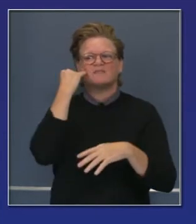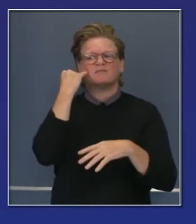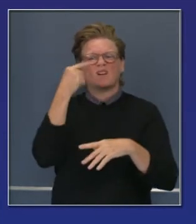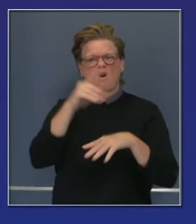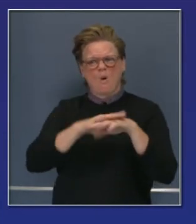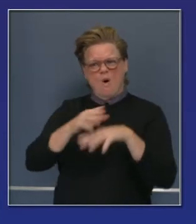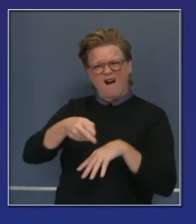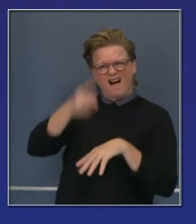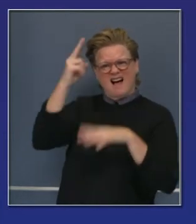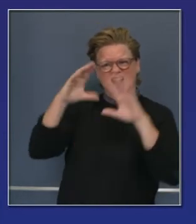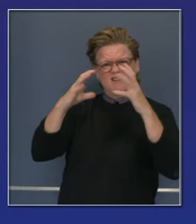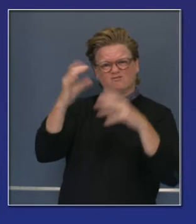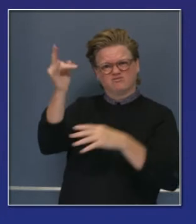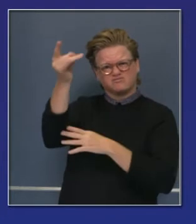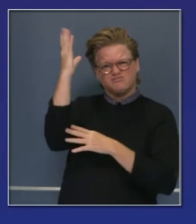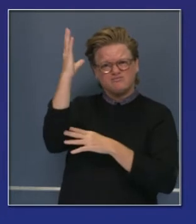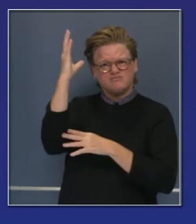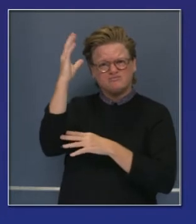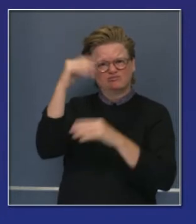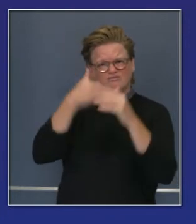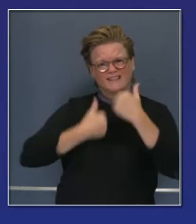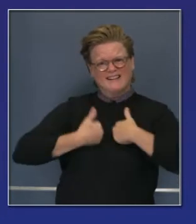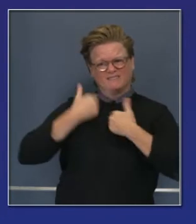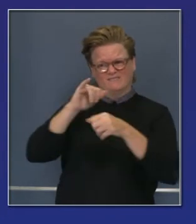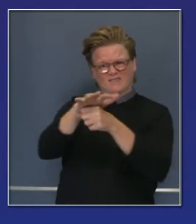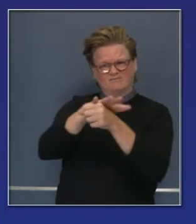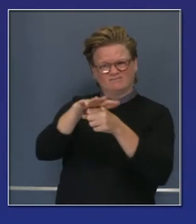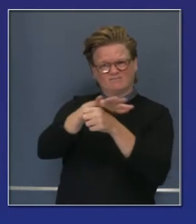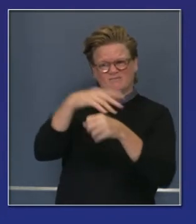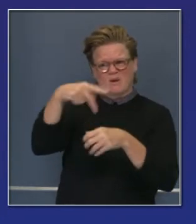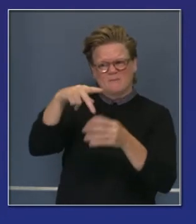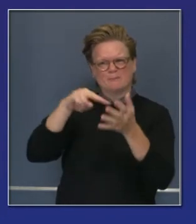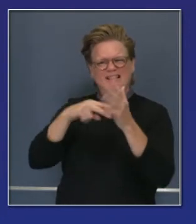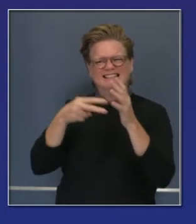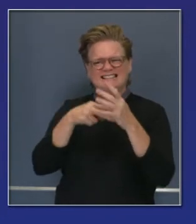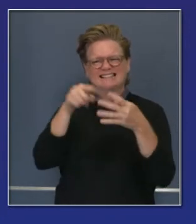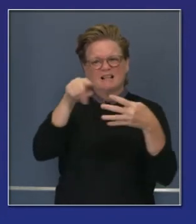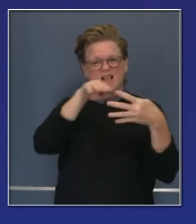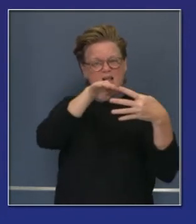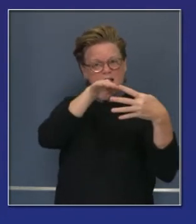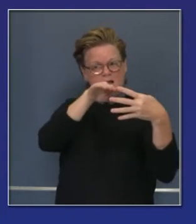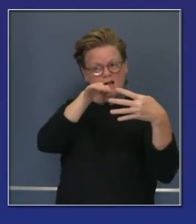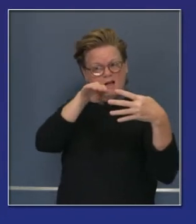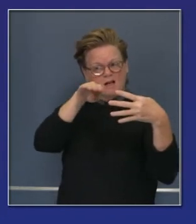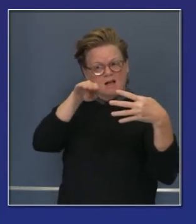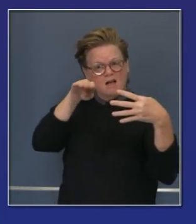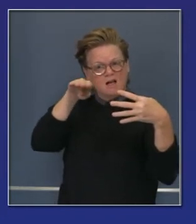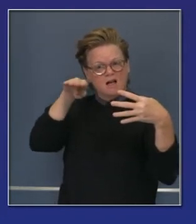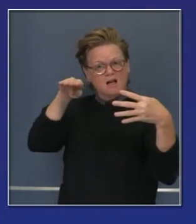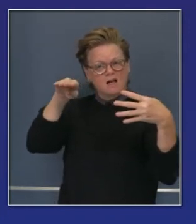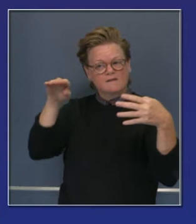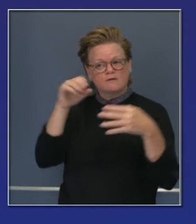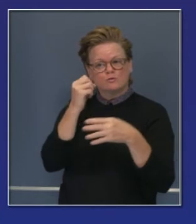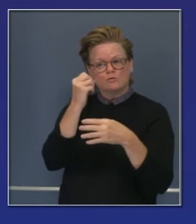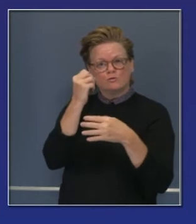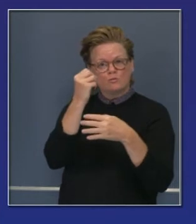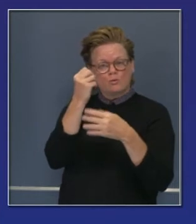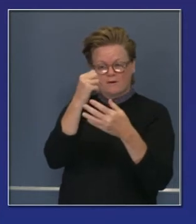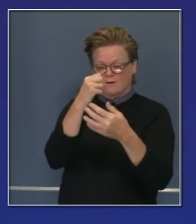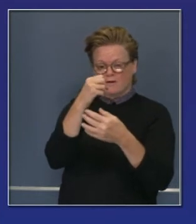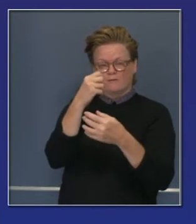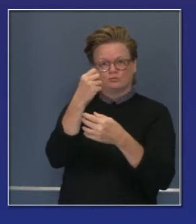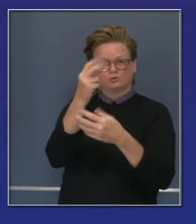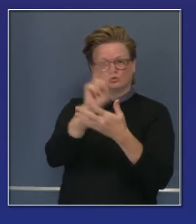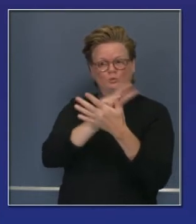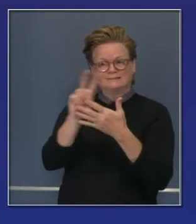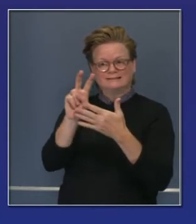más altos tienen que aparecer en ese nivel con el criterio de ese nivel